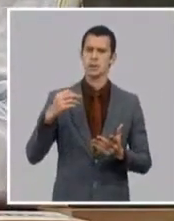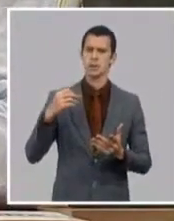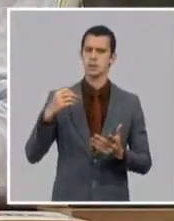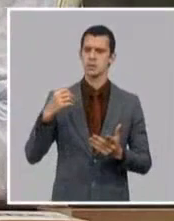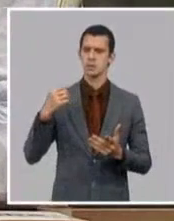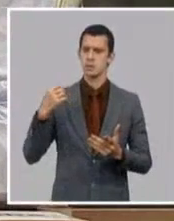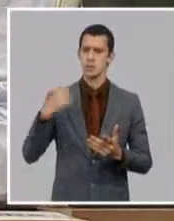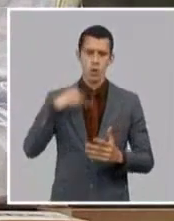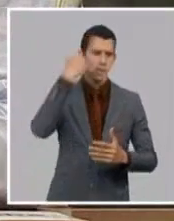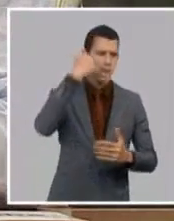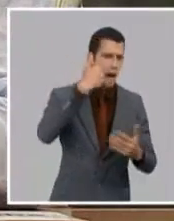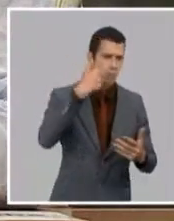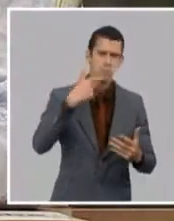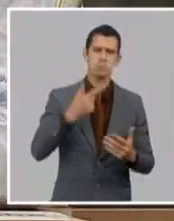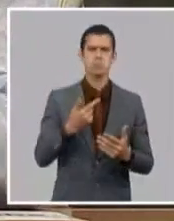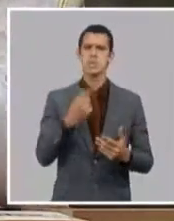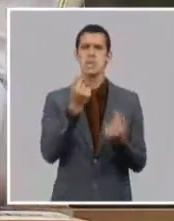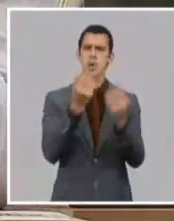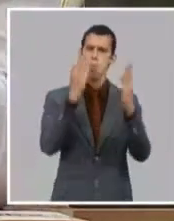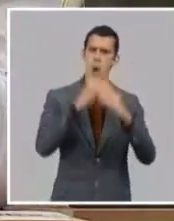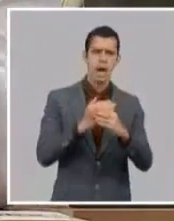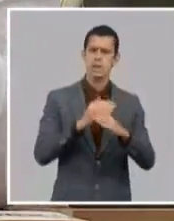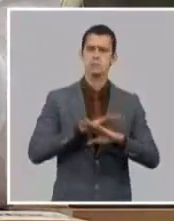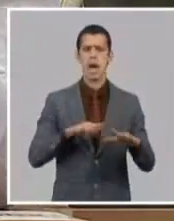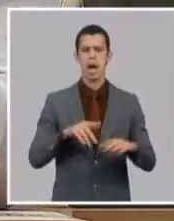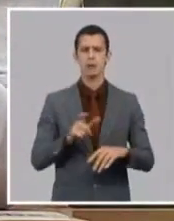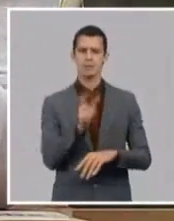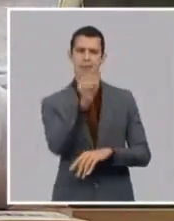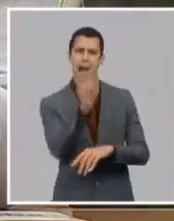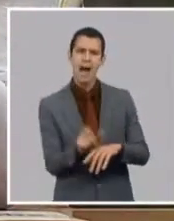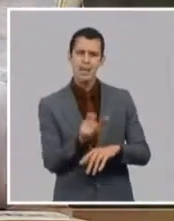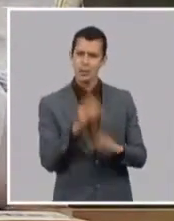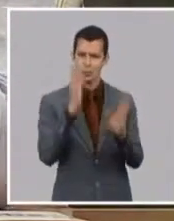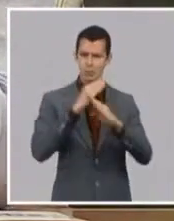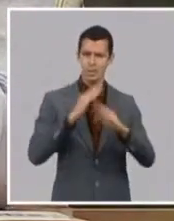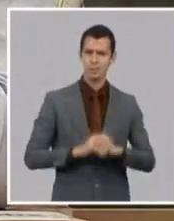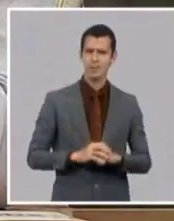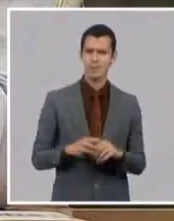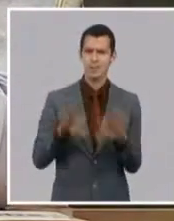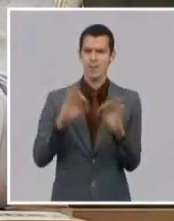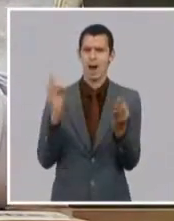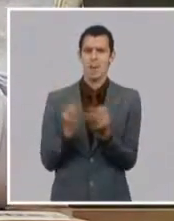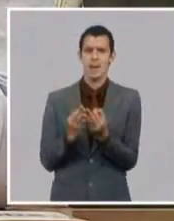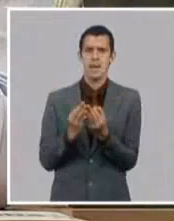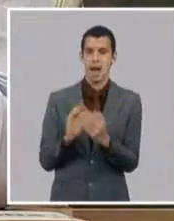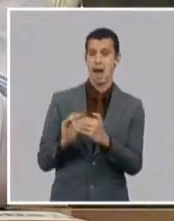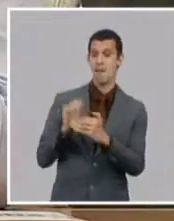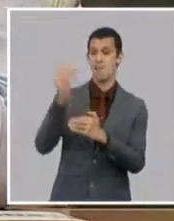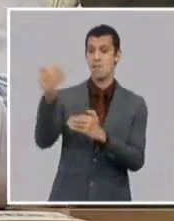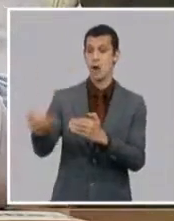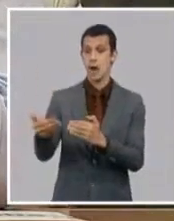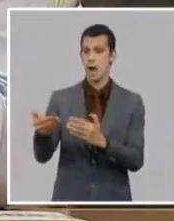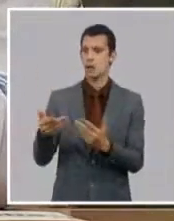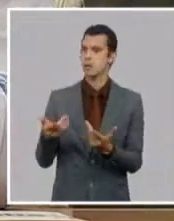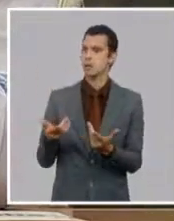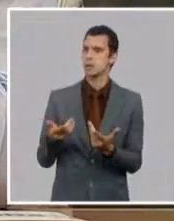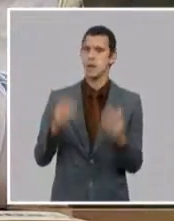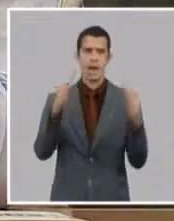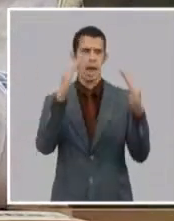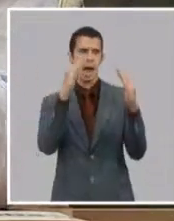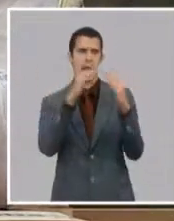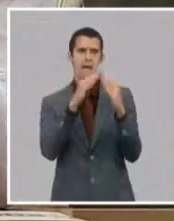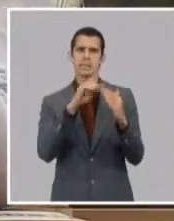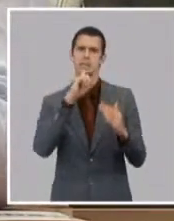las cuentas y tarjetas de crédito y de ahorro. Al cabo de un tiempo, mis familiares se van a desesperar, algunos escaparán por la